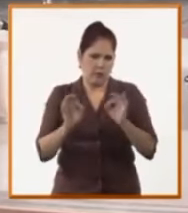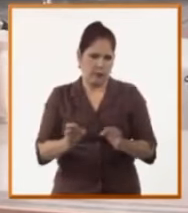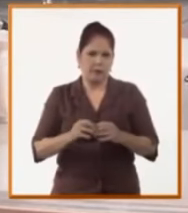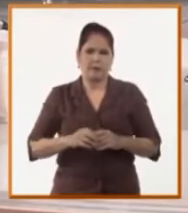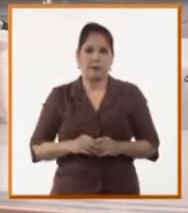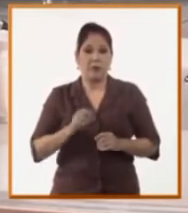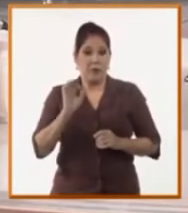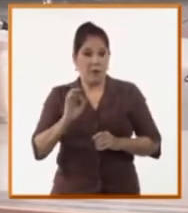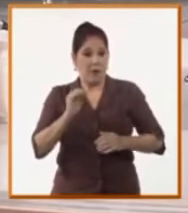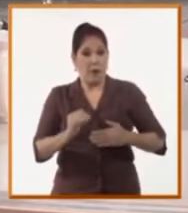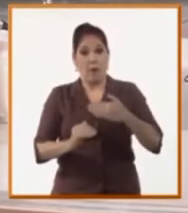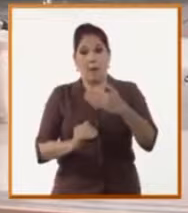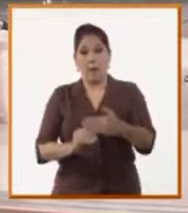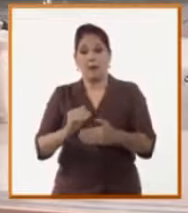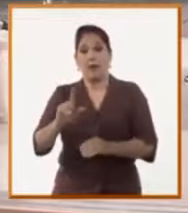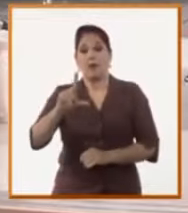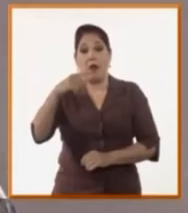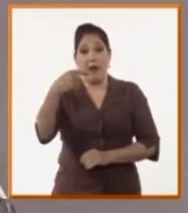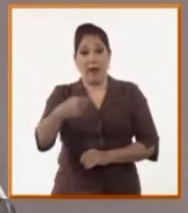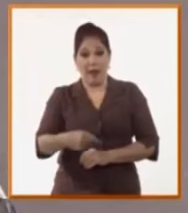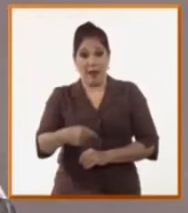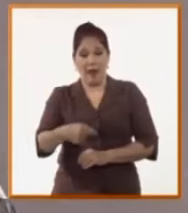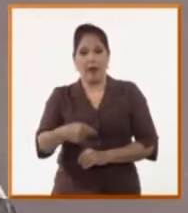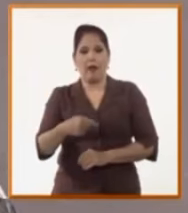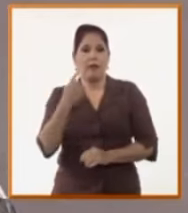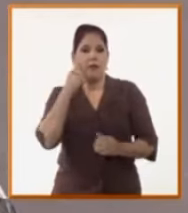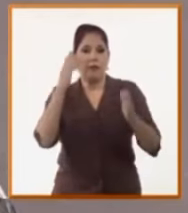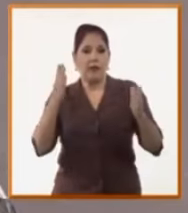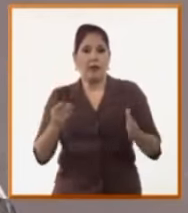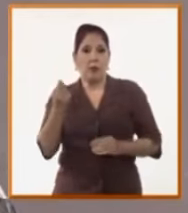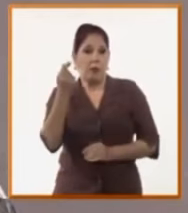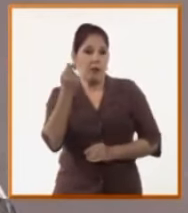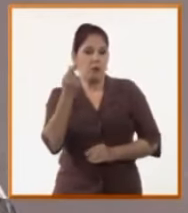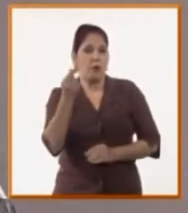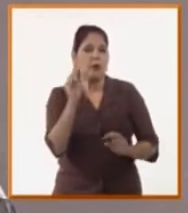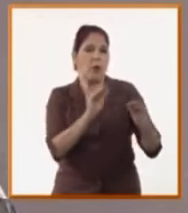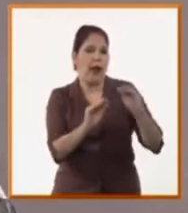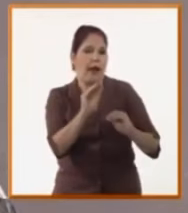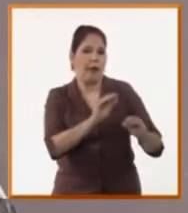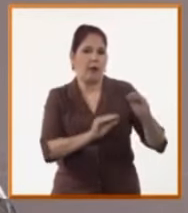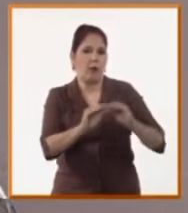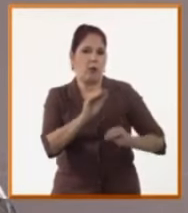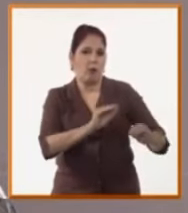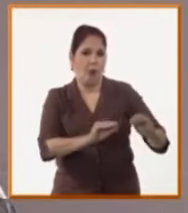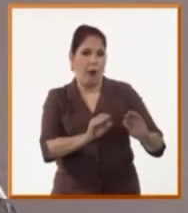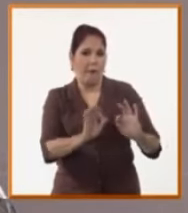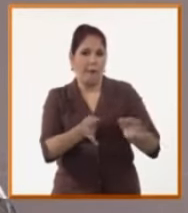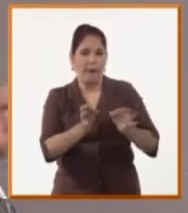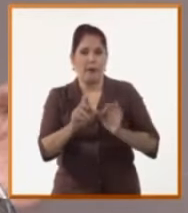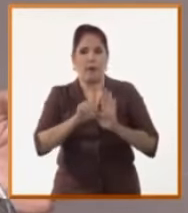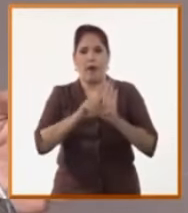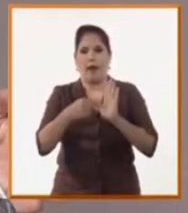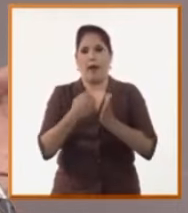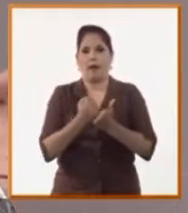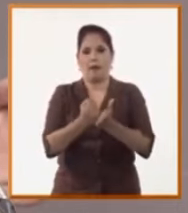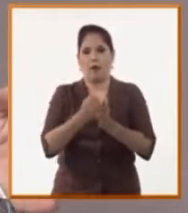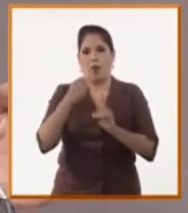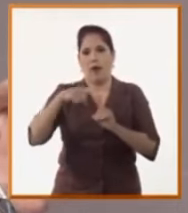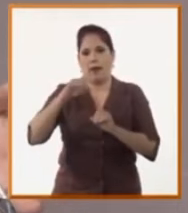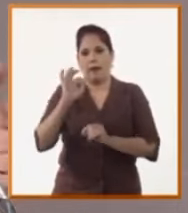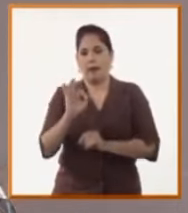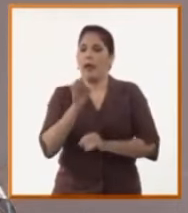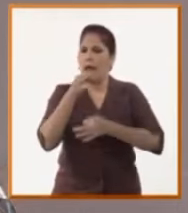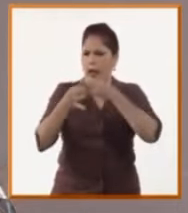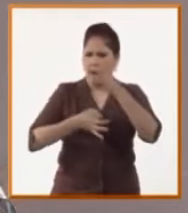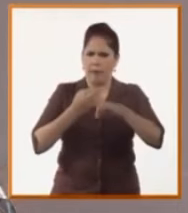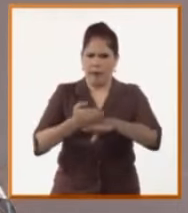con este proceso la ley precisamente la ley anual del presupuesto adecúa o hace adecuación a la ley tributaria como como se